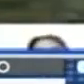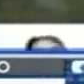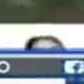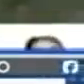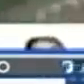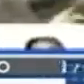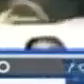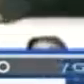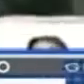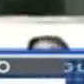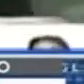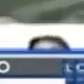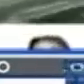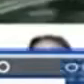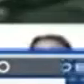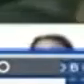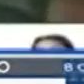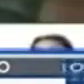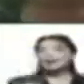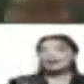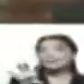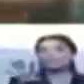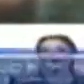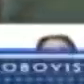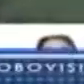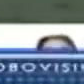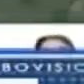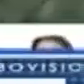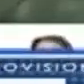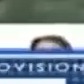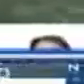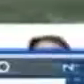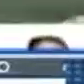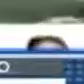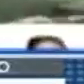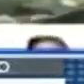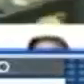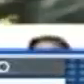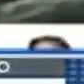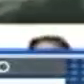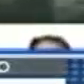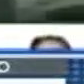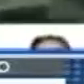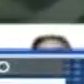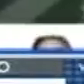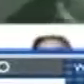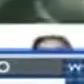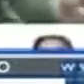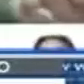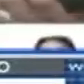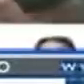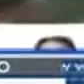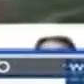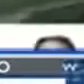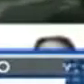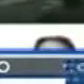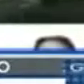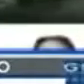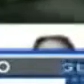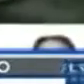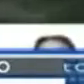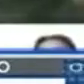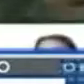amor. Y la patria es mucho más allá, o va mucho más allá de lo que vemos, de